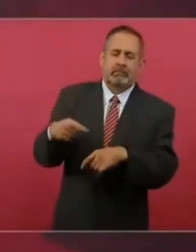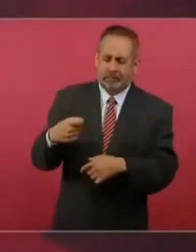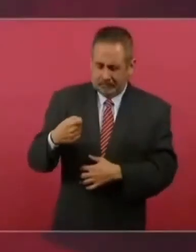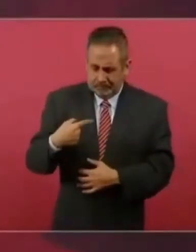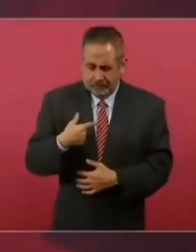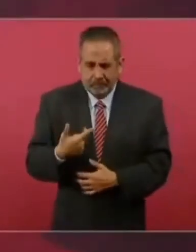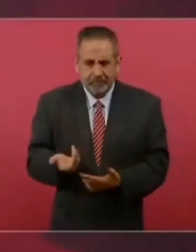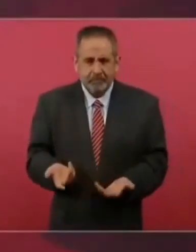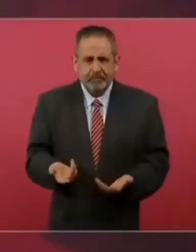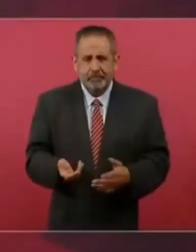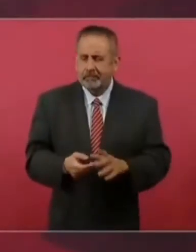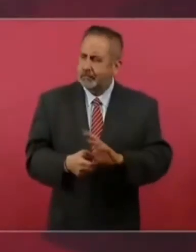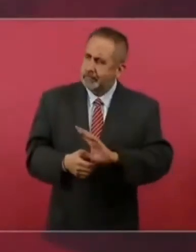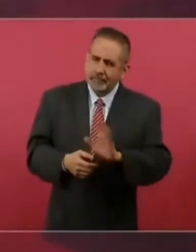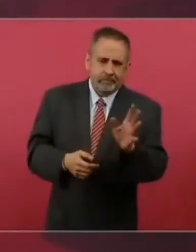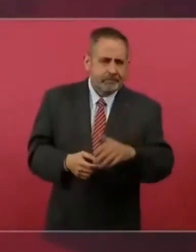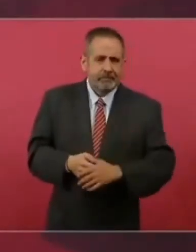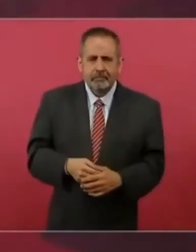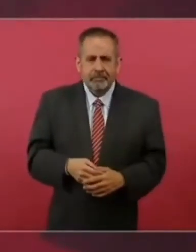No se olvide,